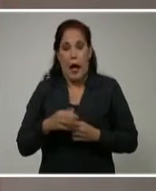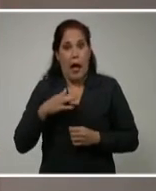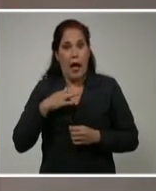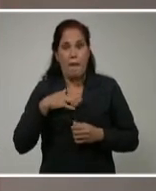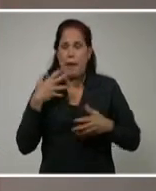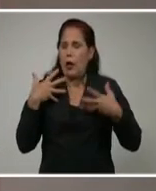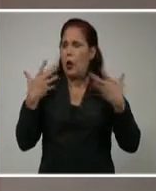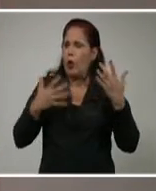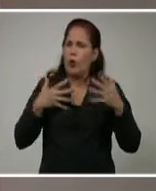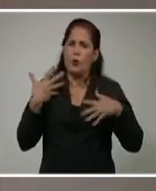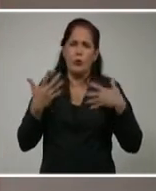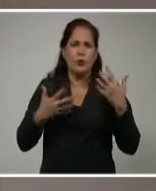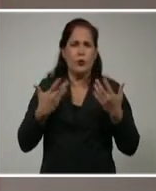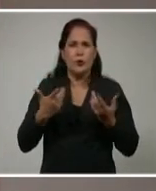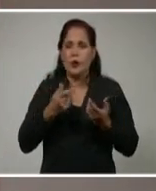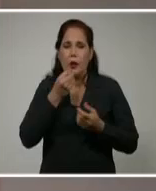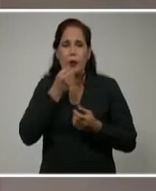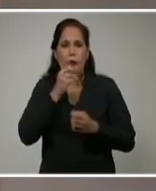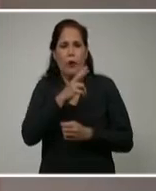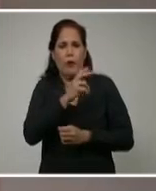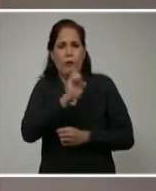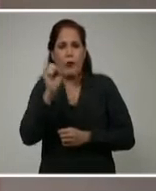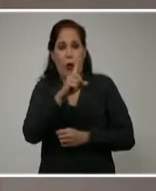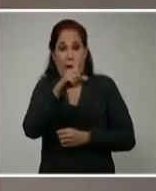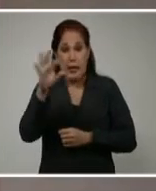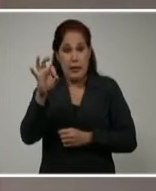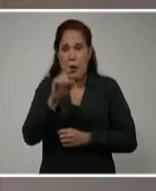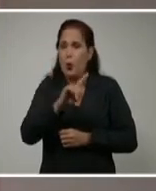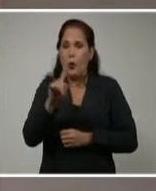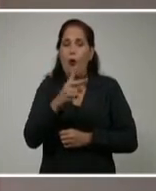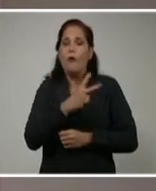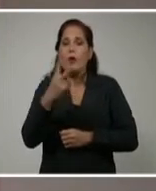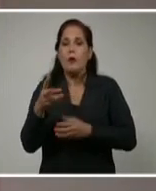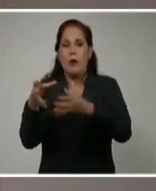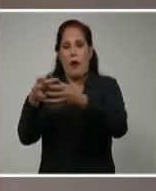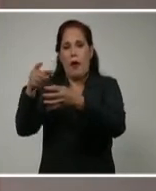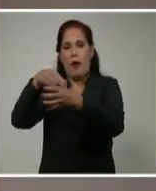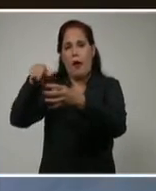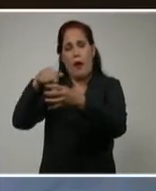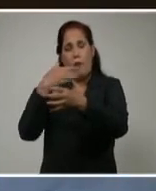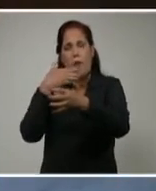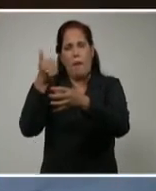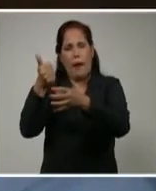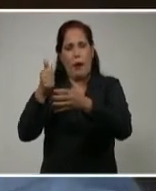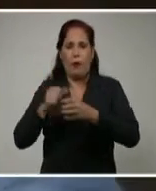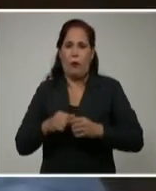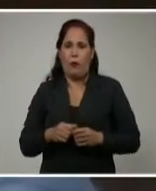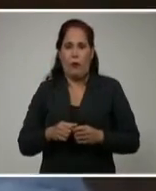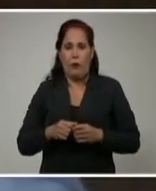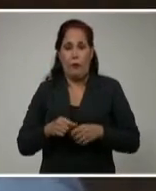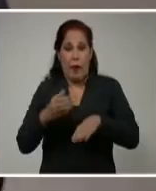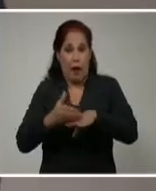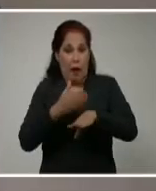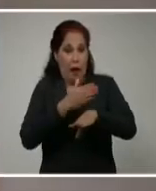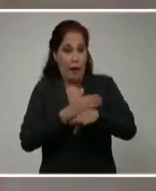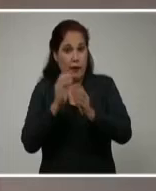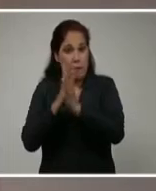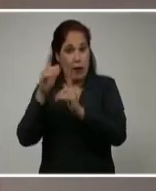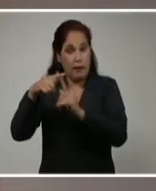más contento todavía, no, ni siquiera es la victoria 100, es la victoria del equipo, que era lo más necesario. Momentos antes, ¿qué le dices a